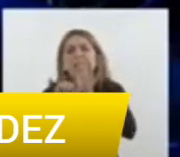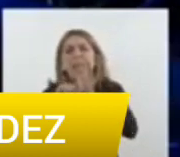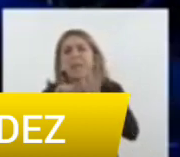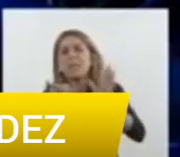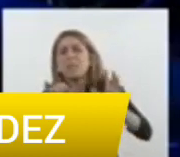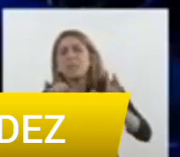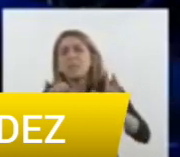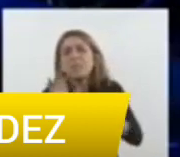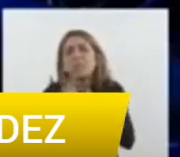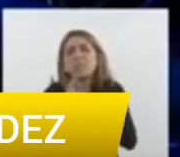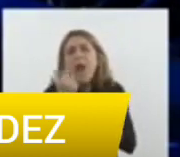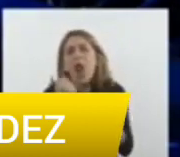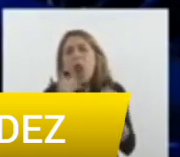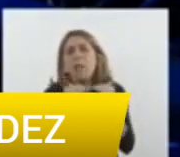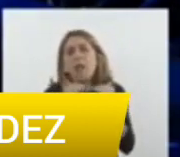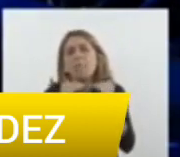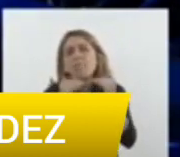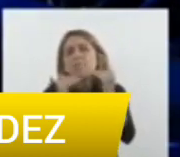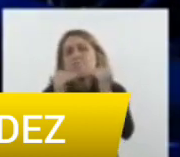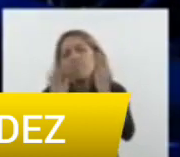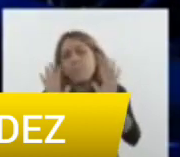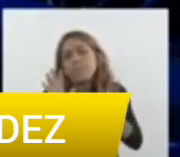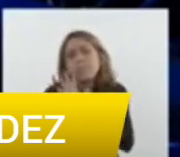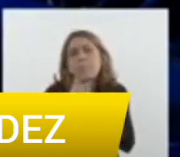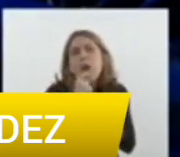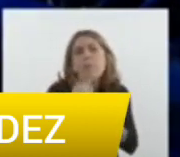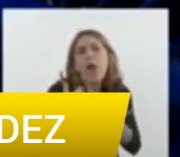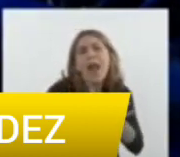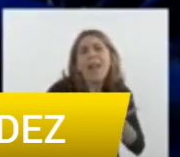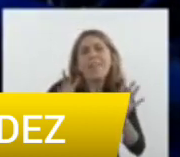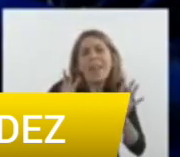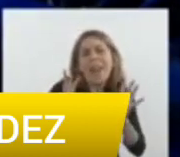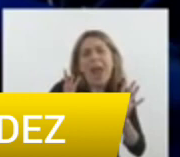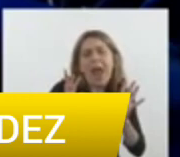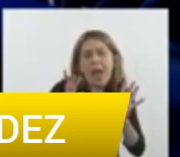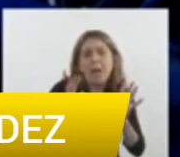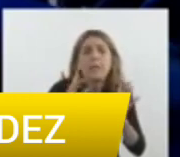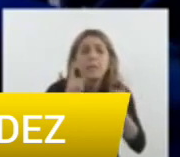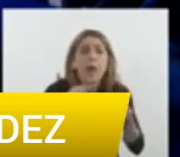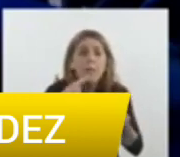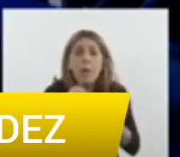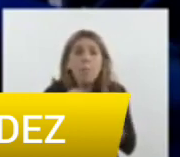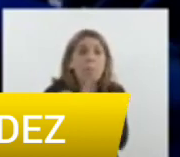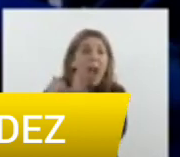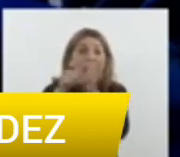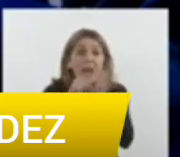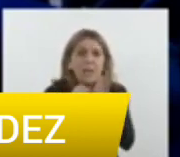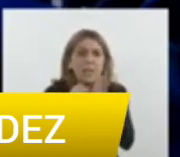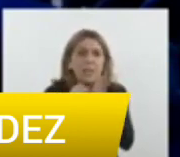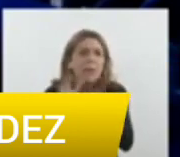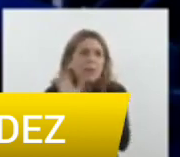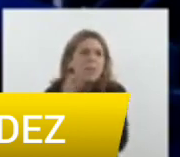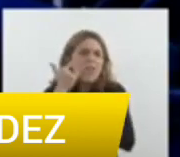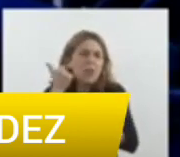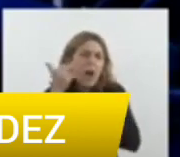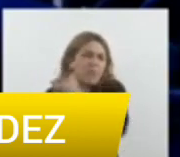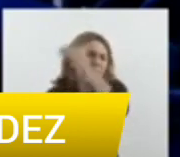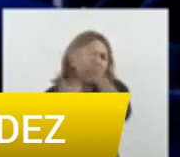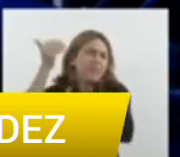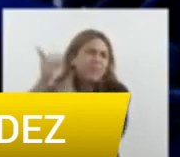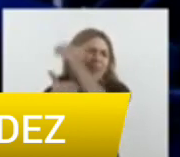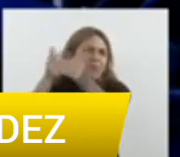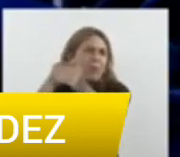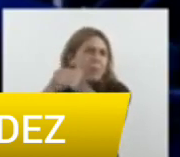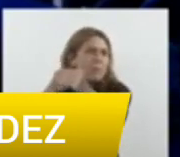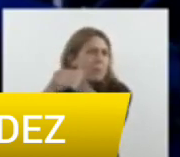Argentina. Países a los que siempre se los trata como si fueran países desarrollados, pero que cada vez